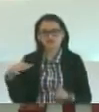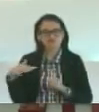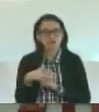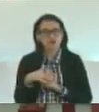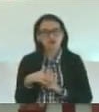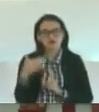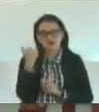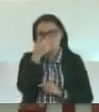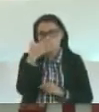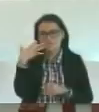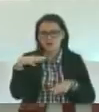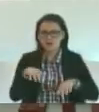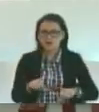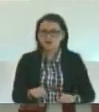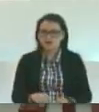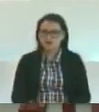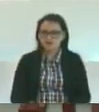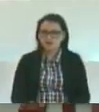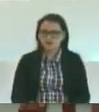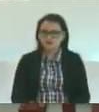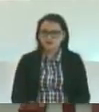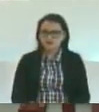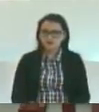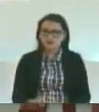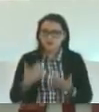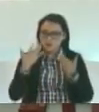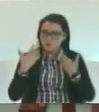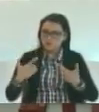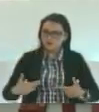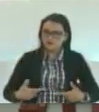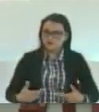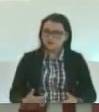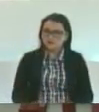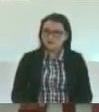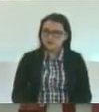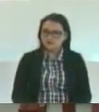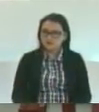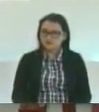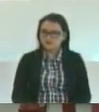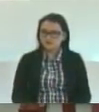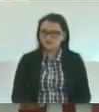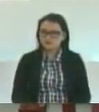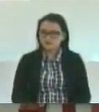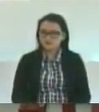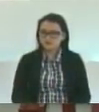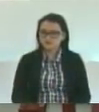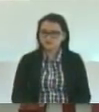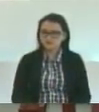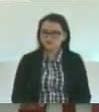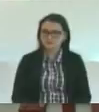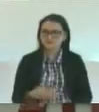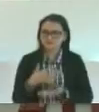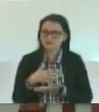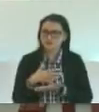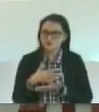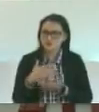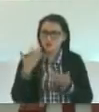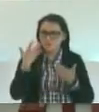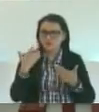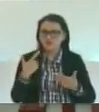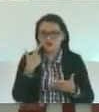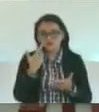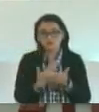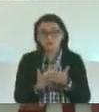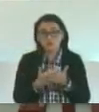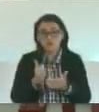imperialista con carácter humanitario. Ah, no, porque una crisis humanitaria justifica cualquier